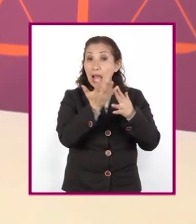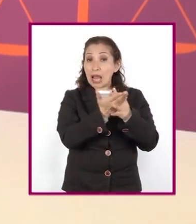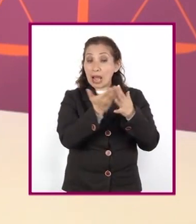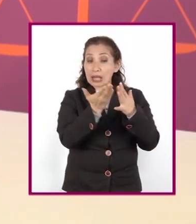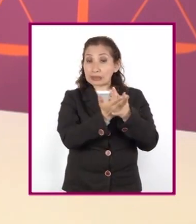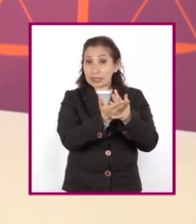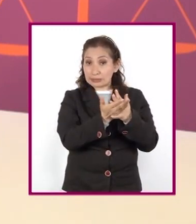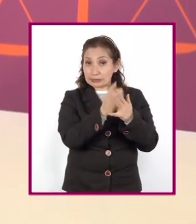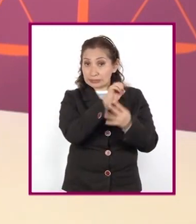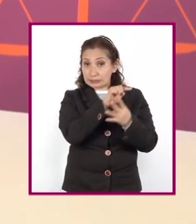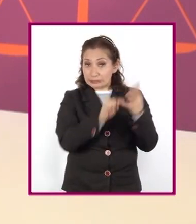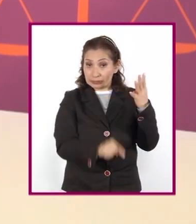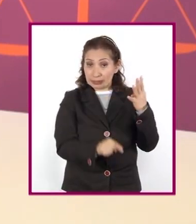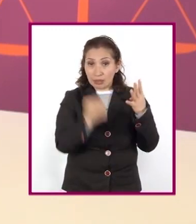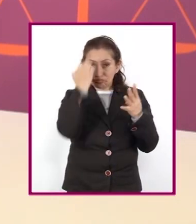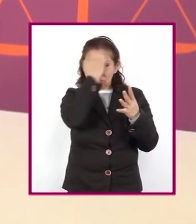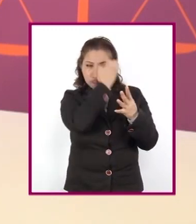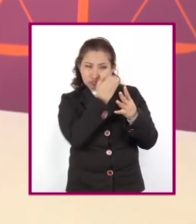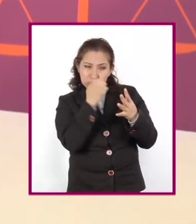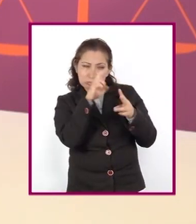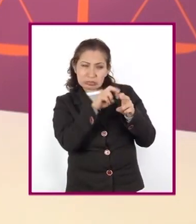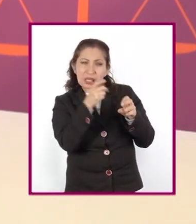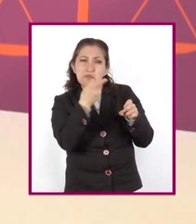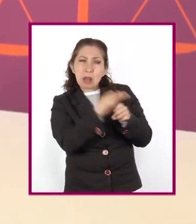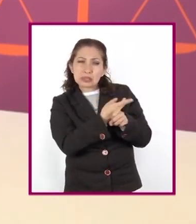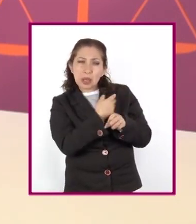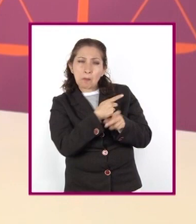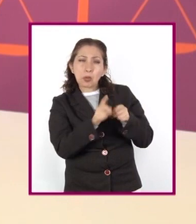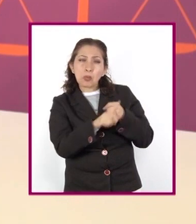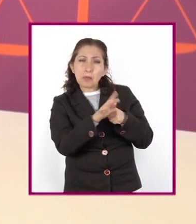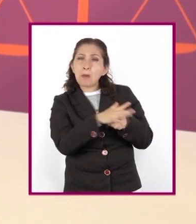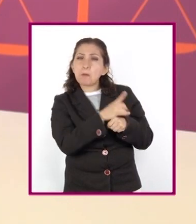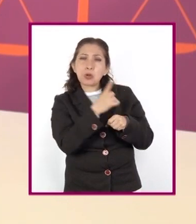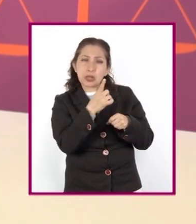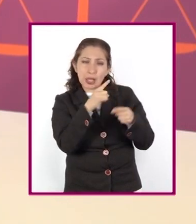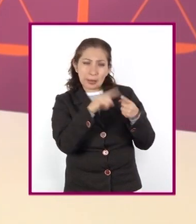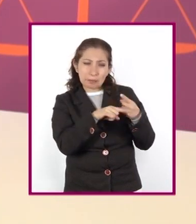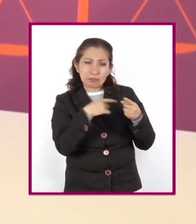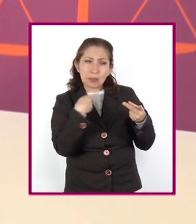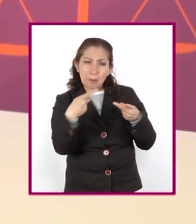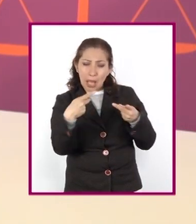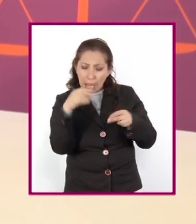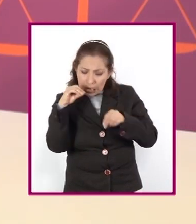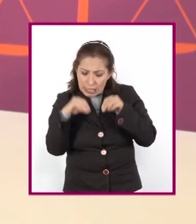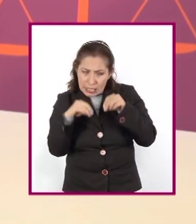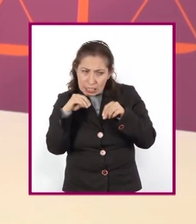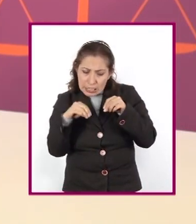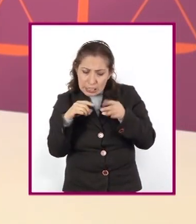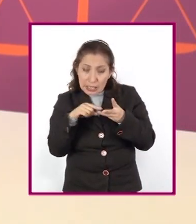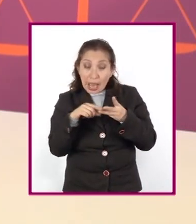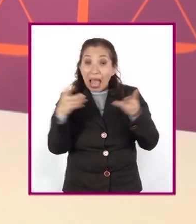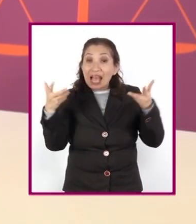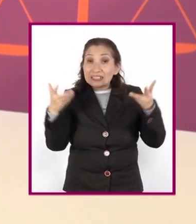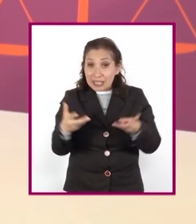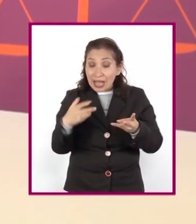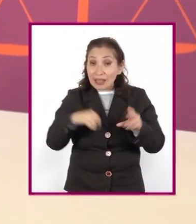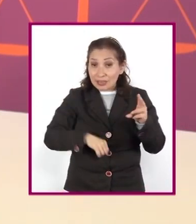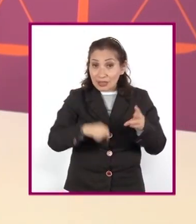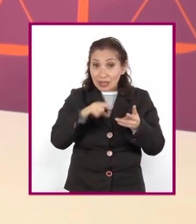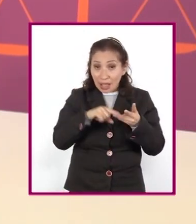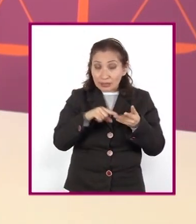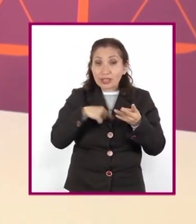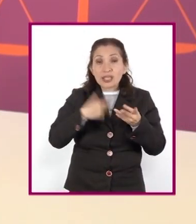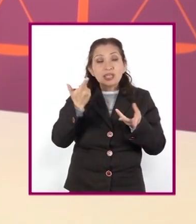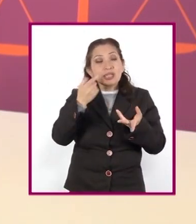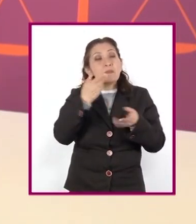principales que son el diagnóstico de una situación o problema, planeación, ejecución y evaluación